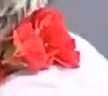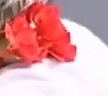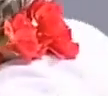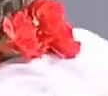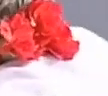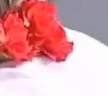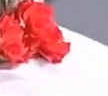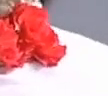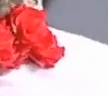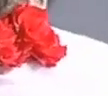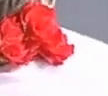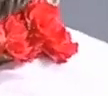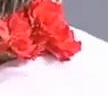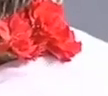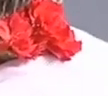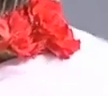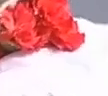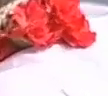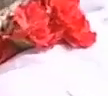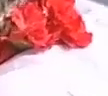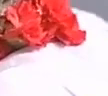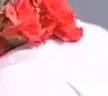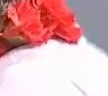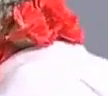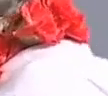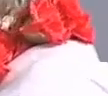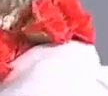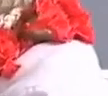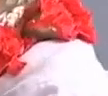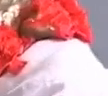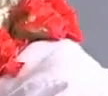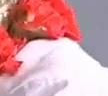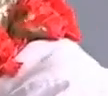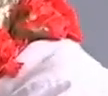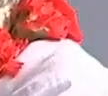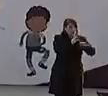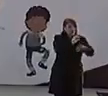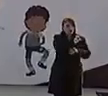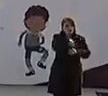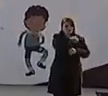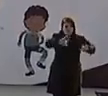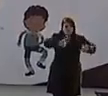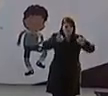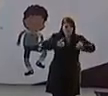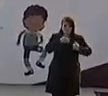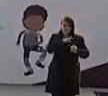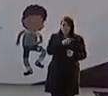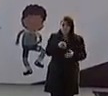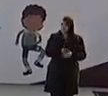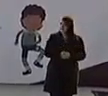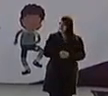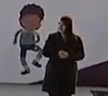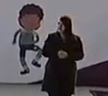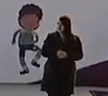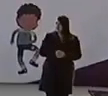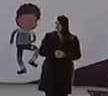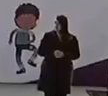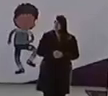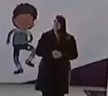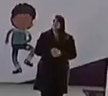trata de un artesano y que enseñe también al joven y el